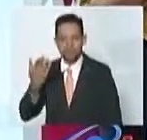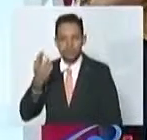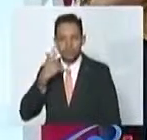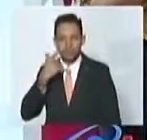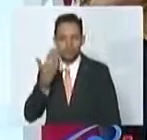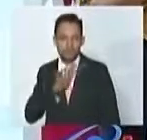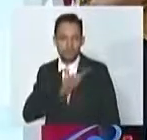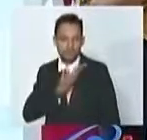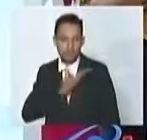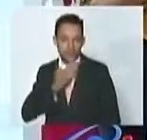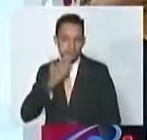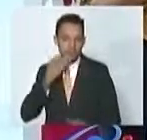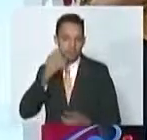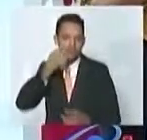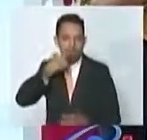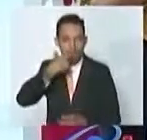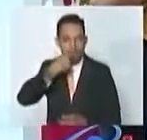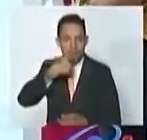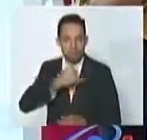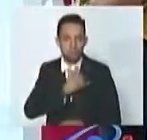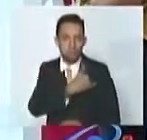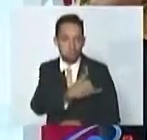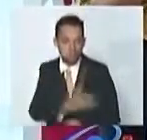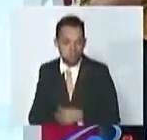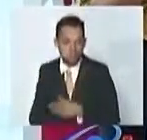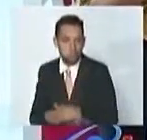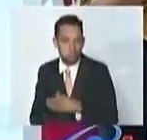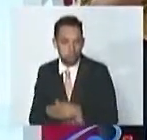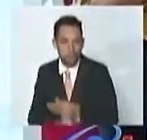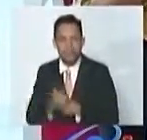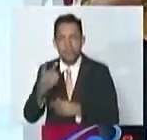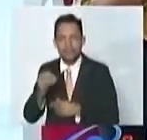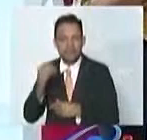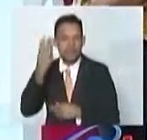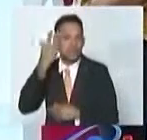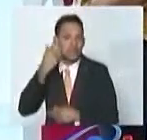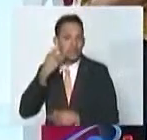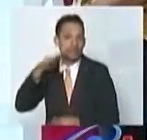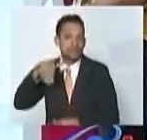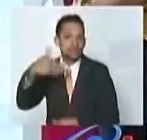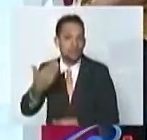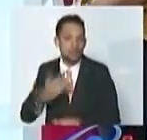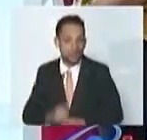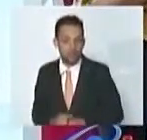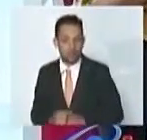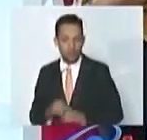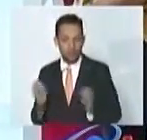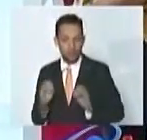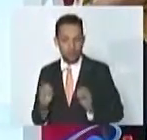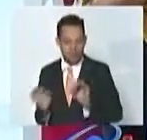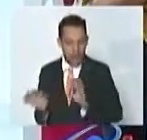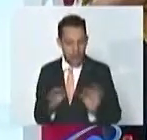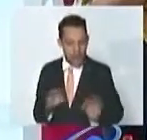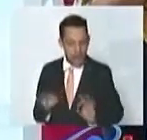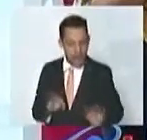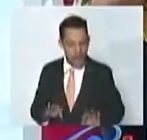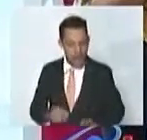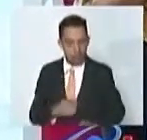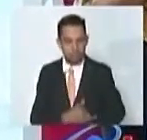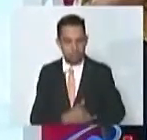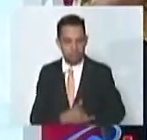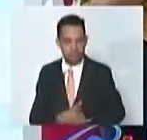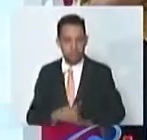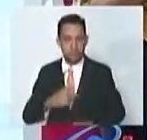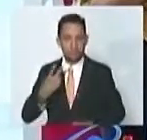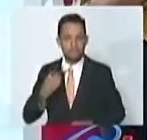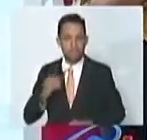a dar los medicamentos, pero resulta que el medicamento es para 20 días, o el tratamiento que se hagan, llámese el que se llame, es para